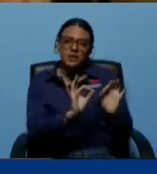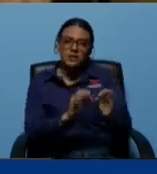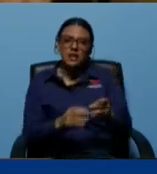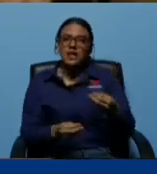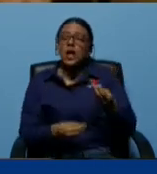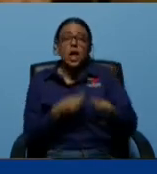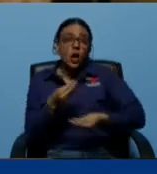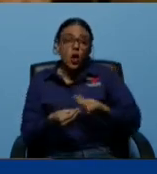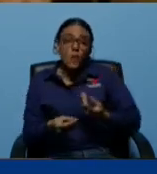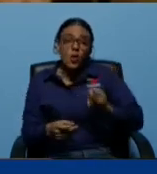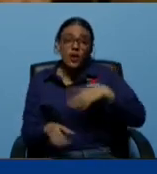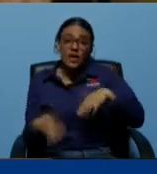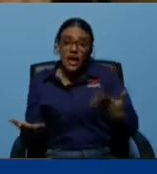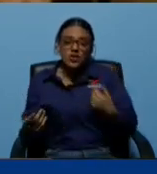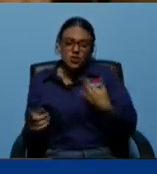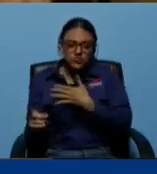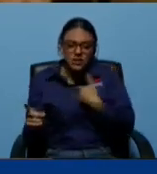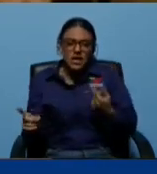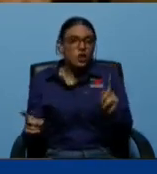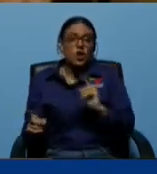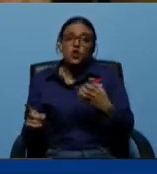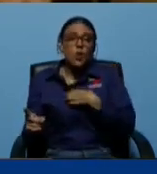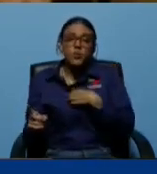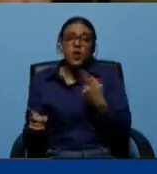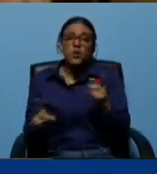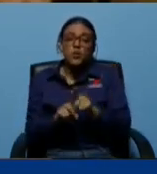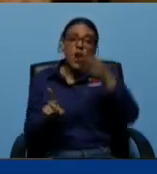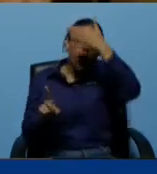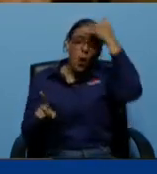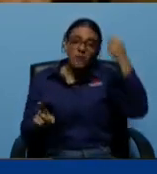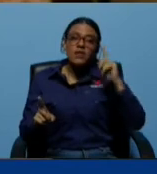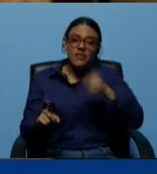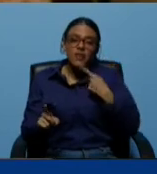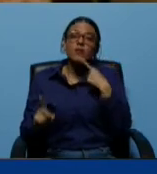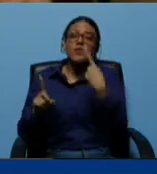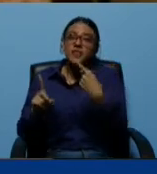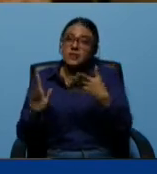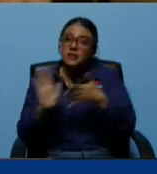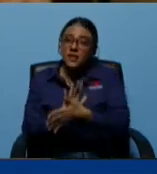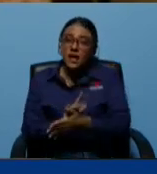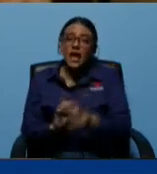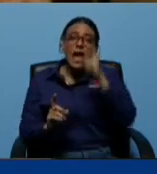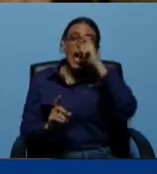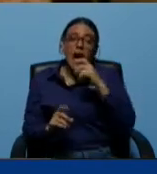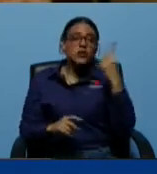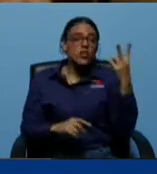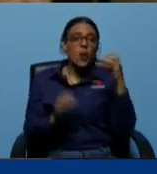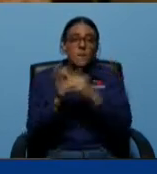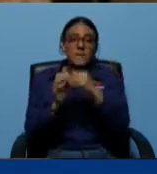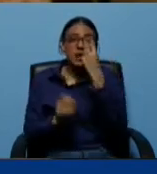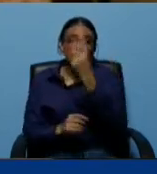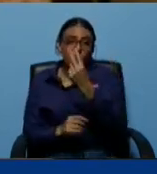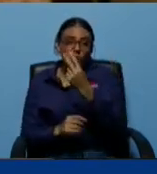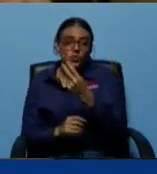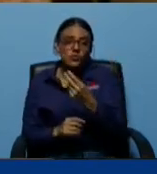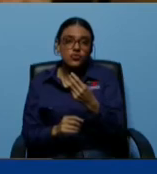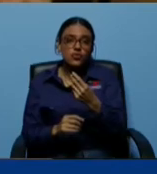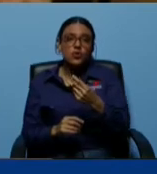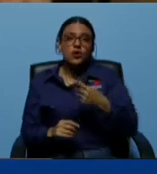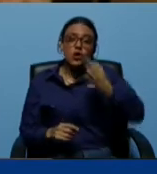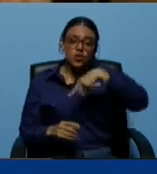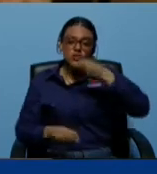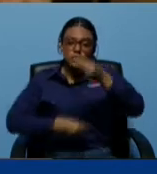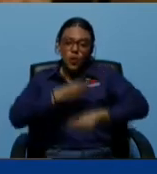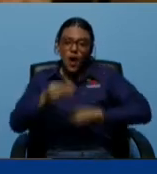punto tal que no puedo dejar de recordar que en el año 2002 se realizó